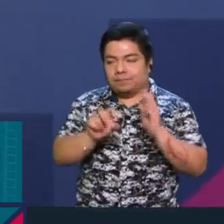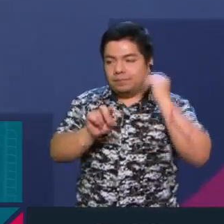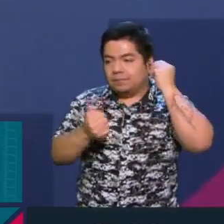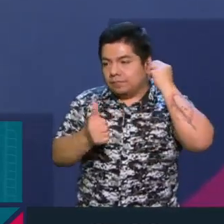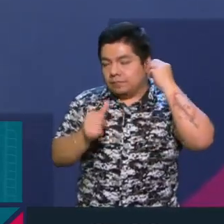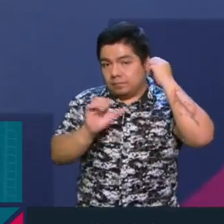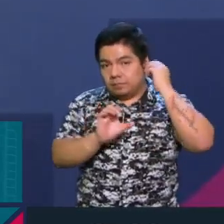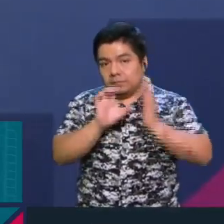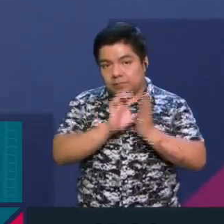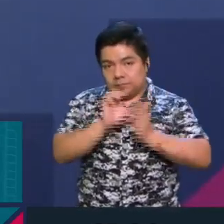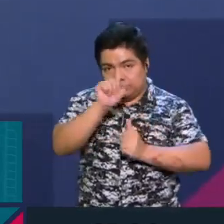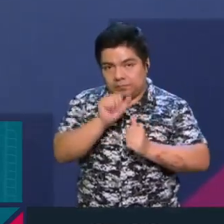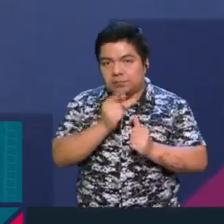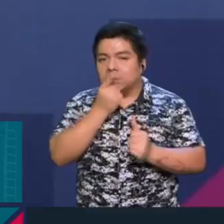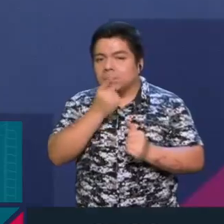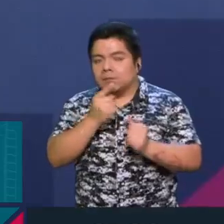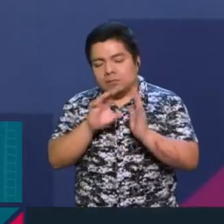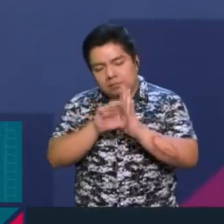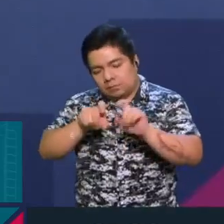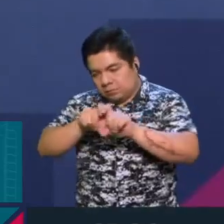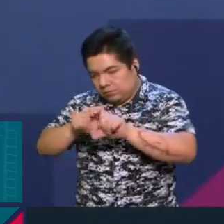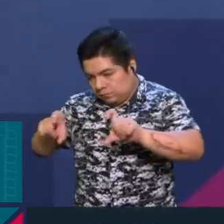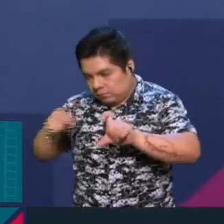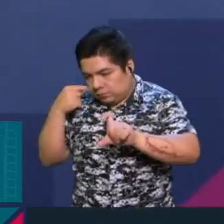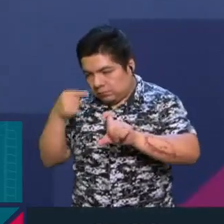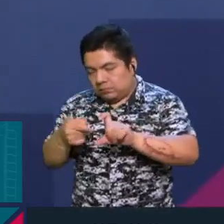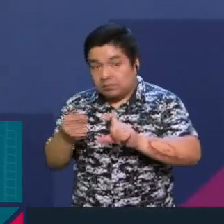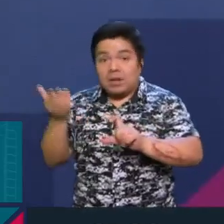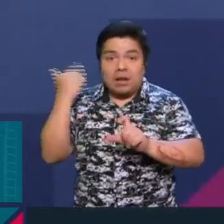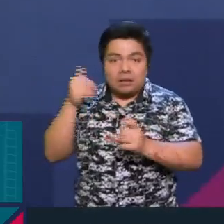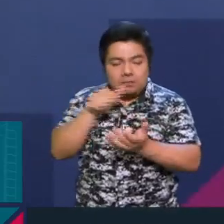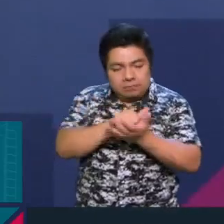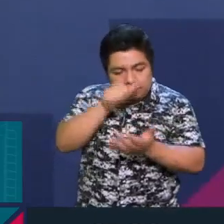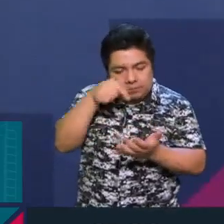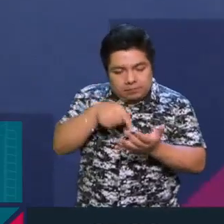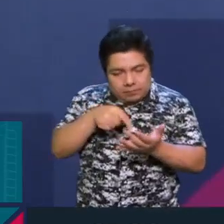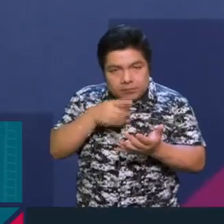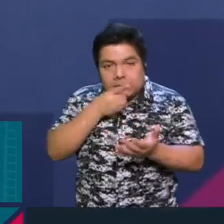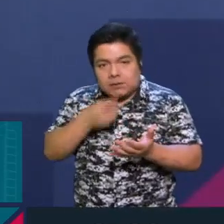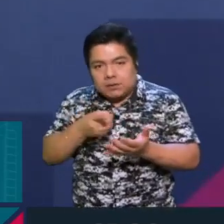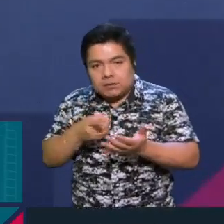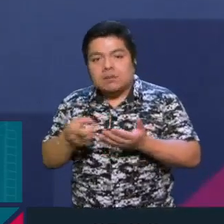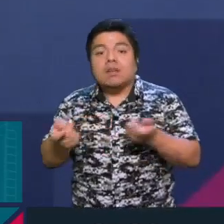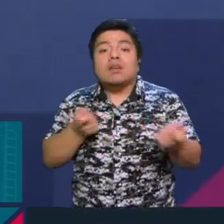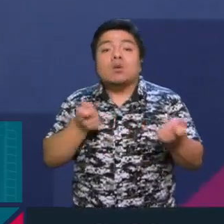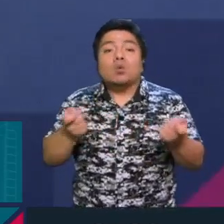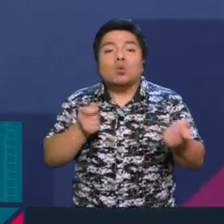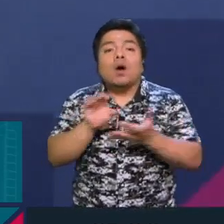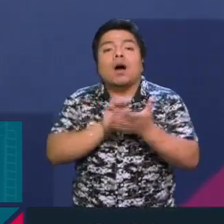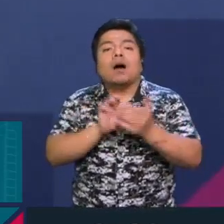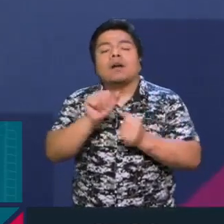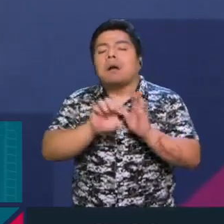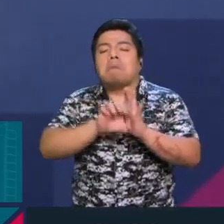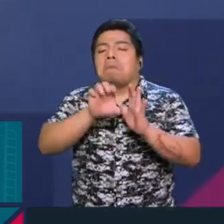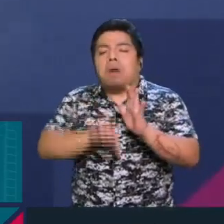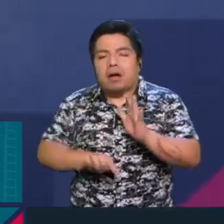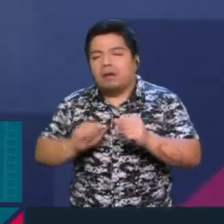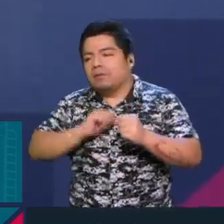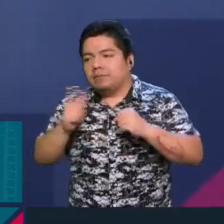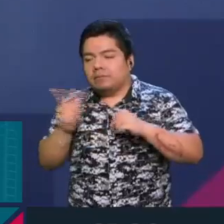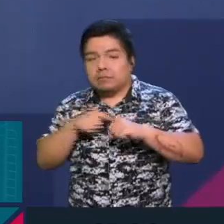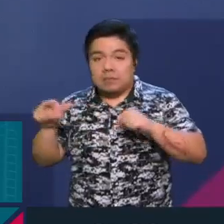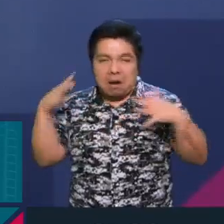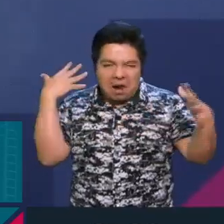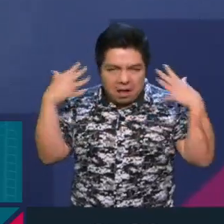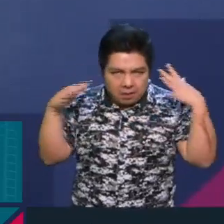136 constitucional. Esta es una cláusula que se establece en la Carta Magna para retomar el orden constitucional cuando a raíz de una